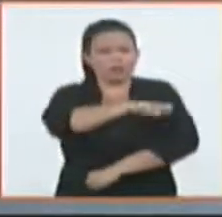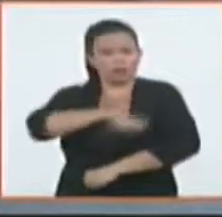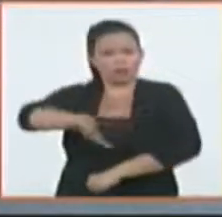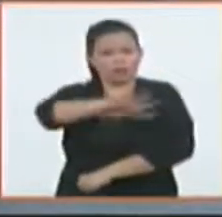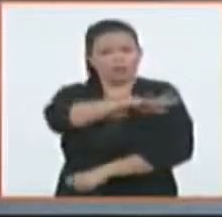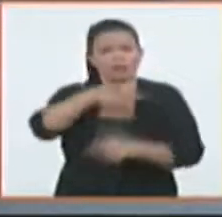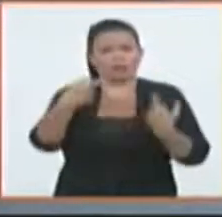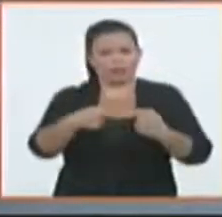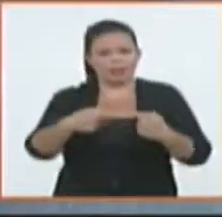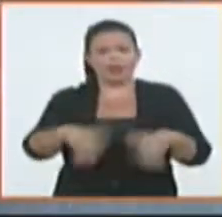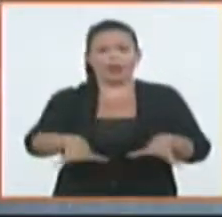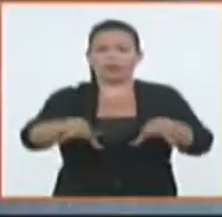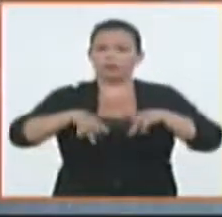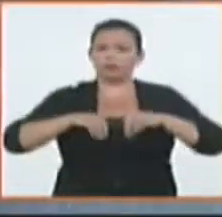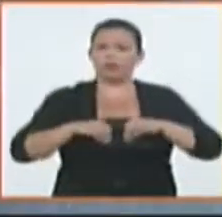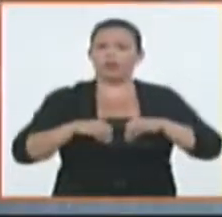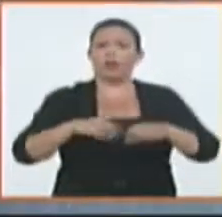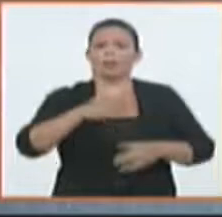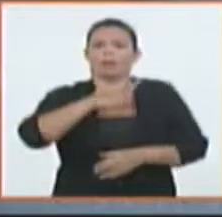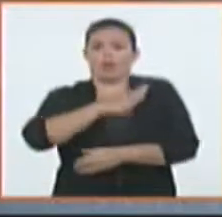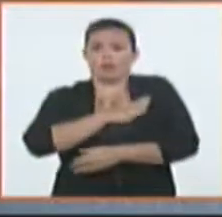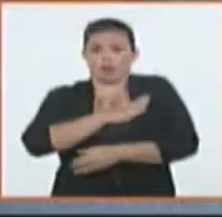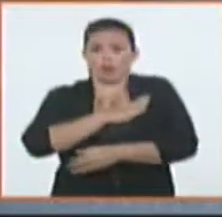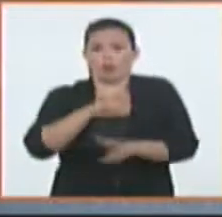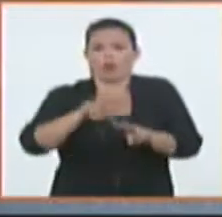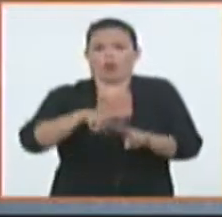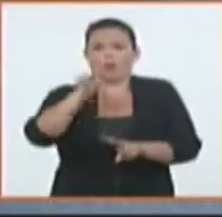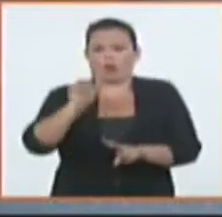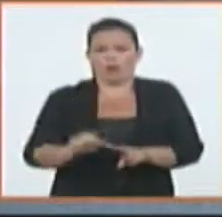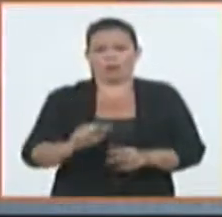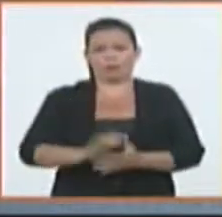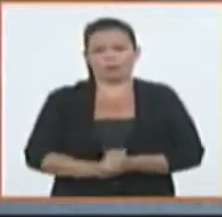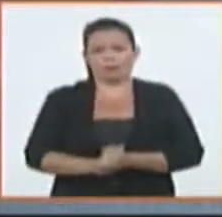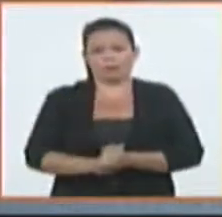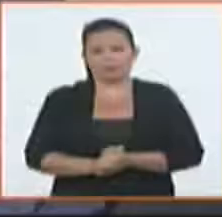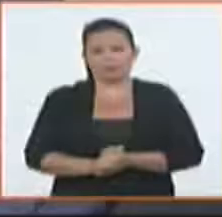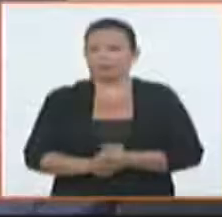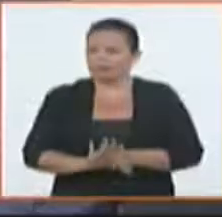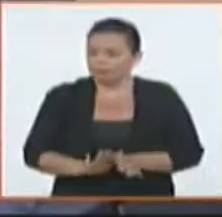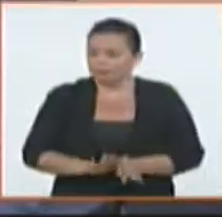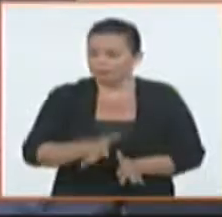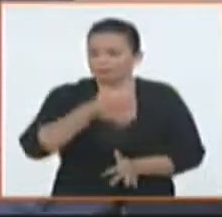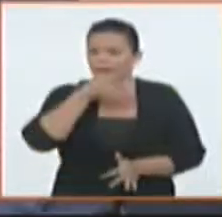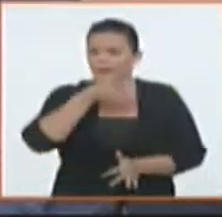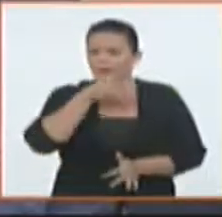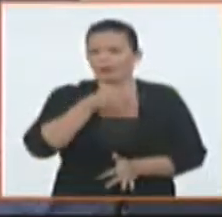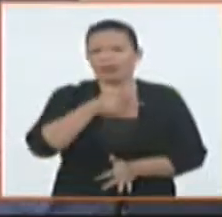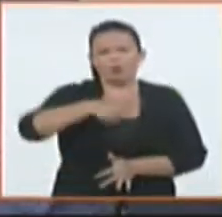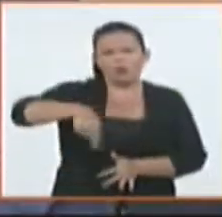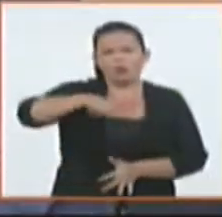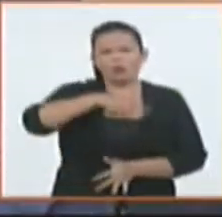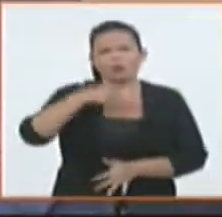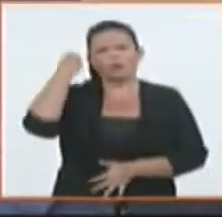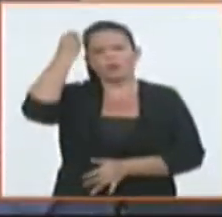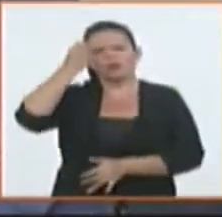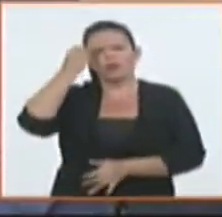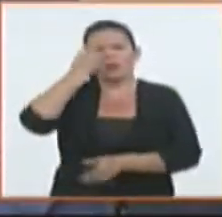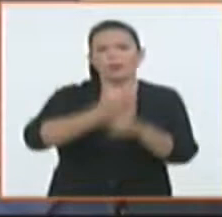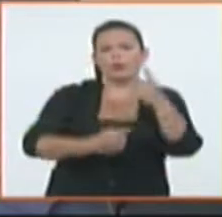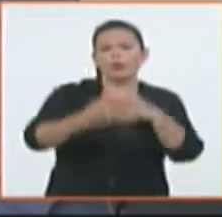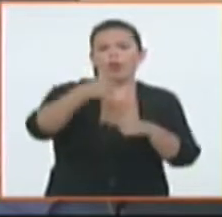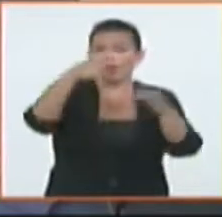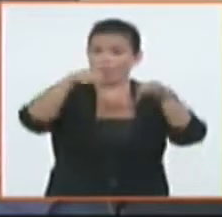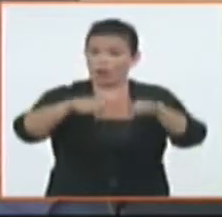en cuenta. Bueno, en función de todas estas consideraciones, ¿dónde nosotros creemos que hay que centrar prioridades ahora? Bueno, tenemos